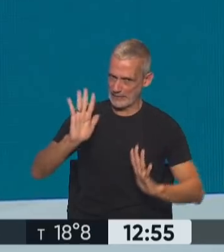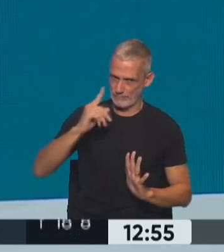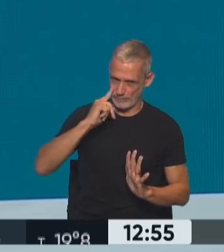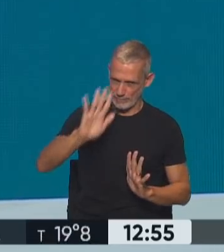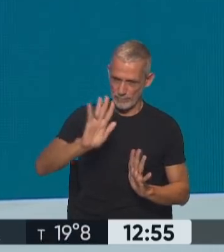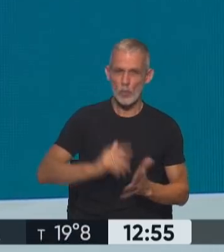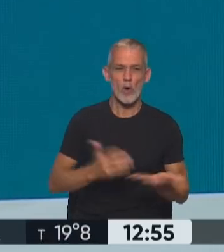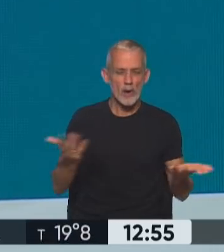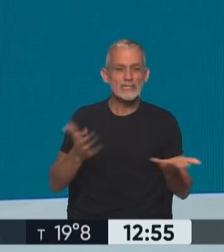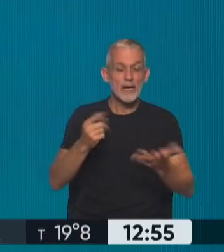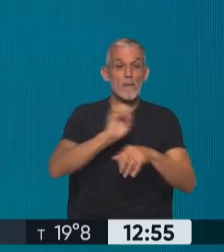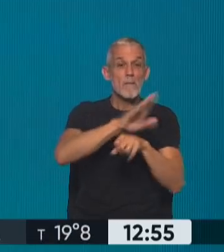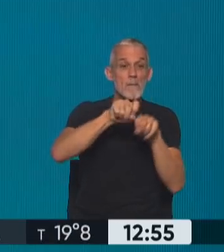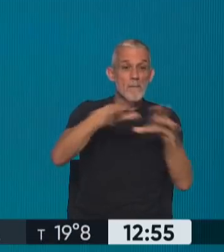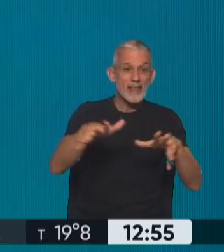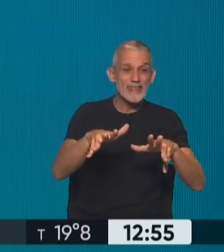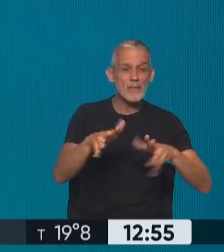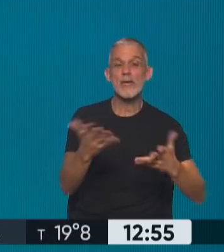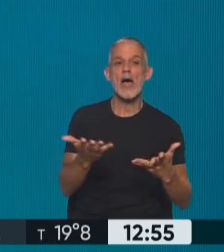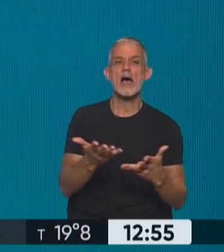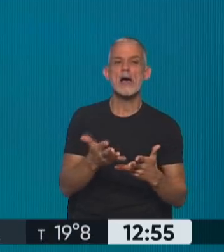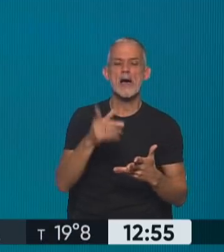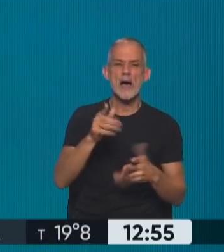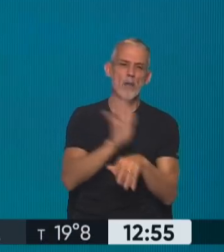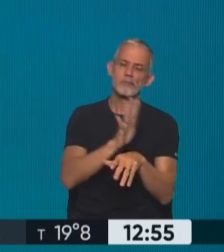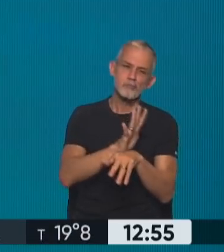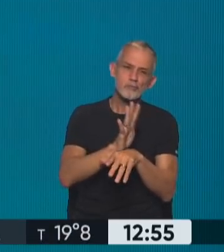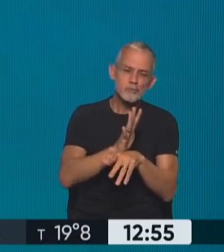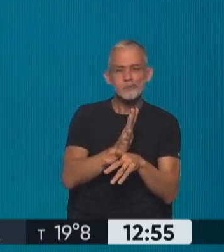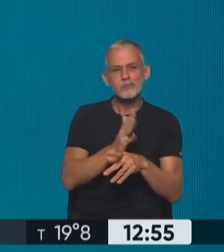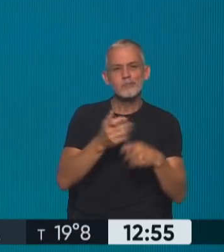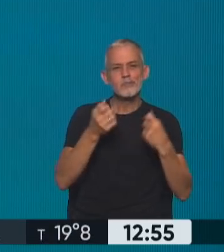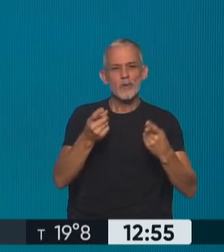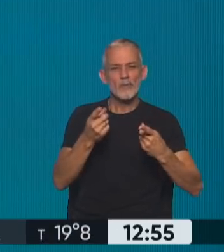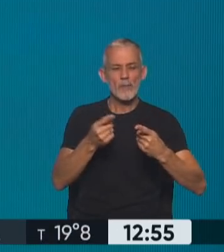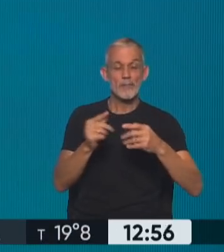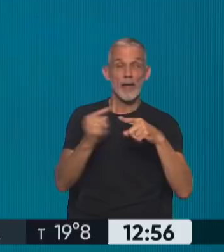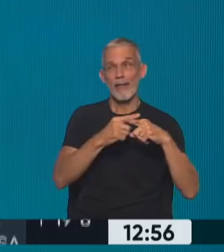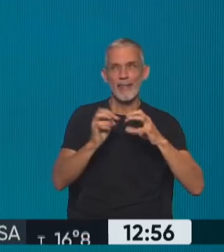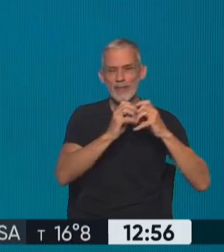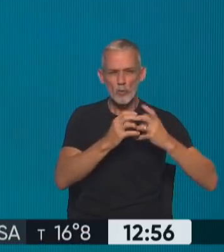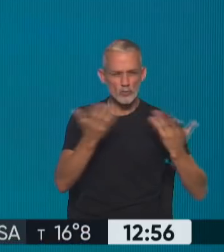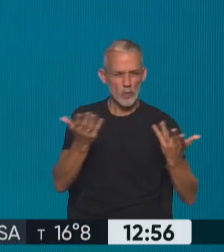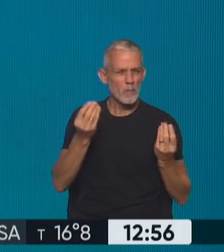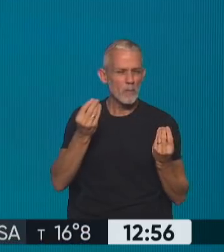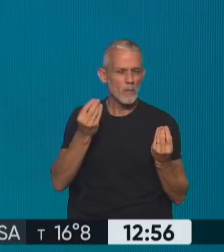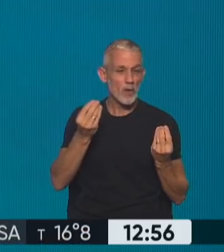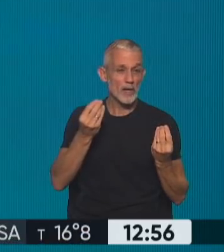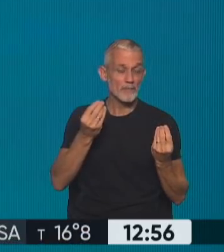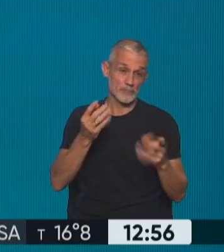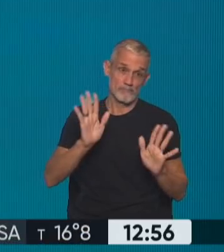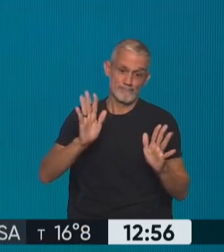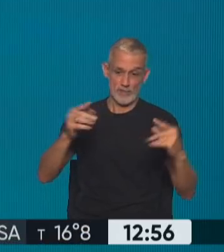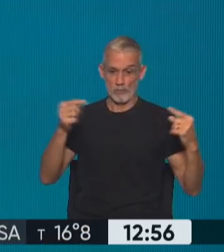que la pandemia ha venido a saldar aquella discusión, porque no es